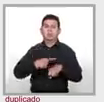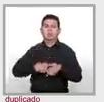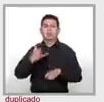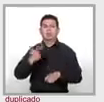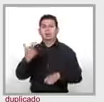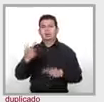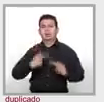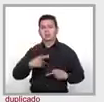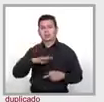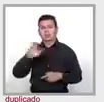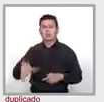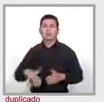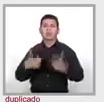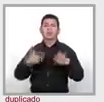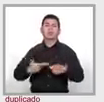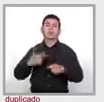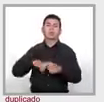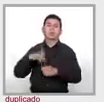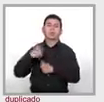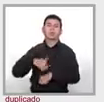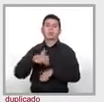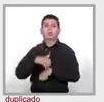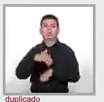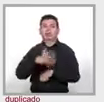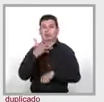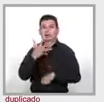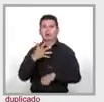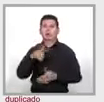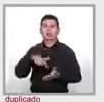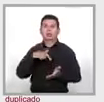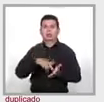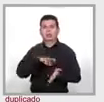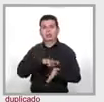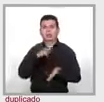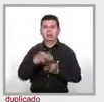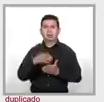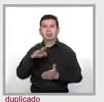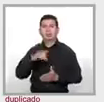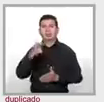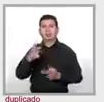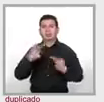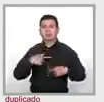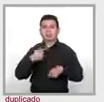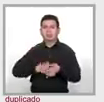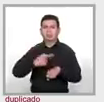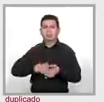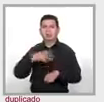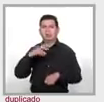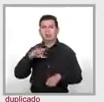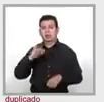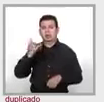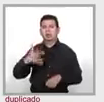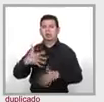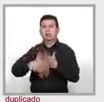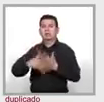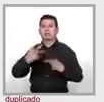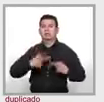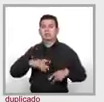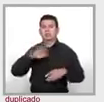7 defunciones. En la jurisdicción sanitaria número 5, Mixteca, 97 casos confirmados con 15